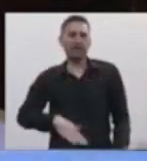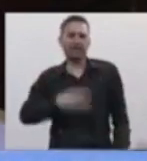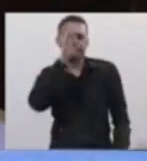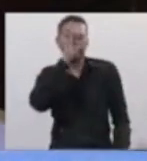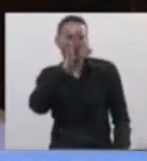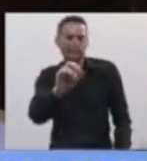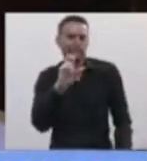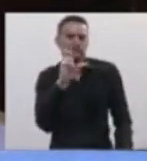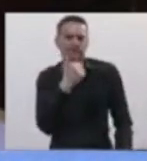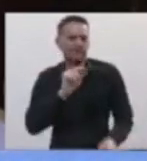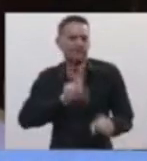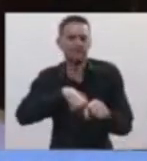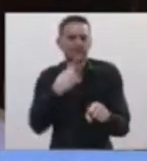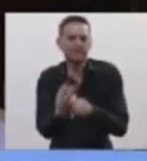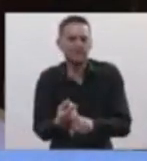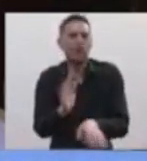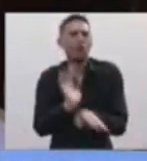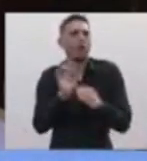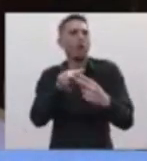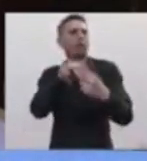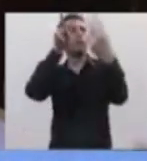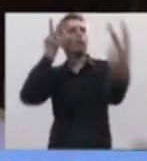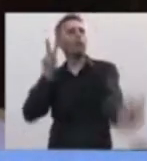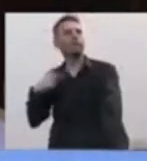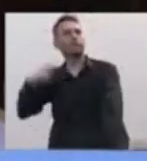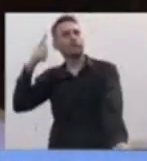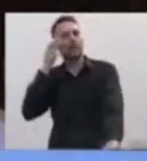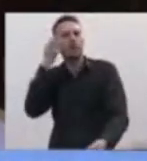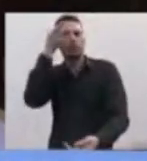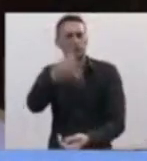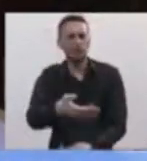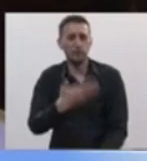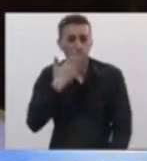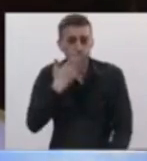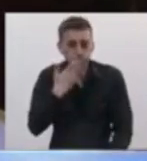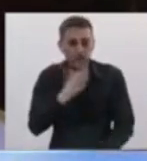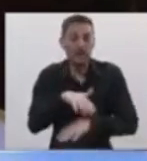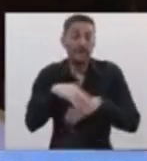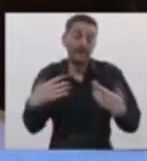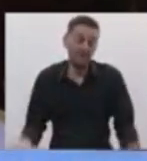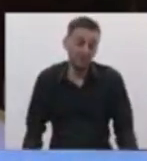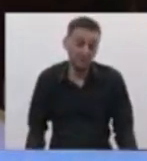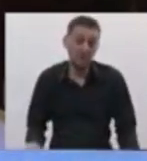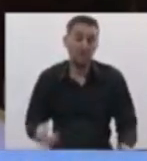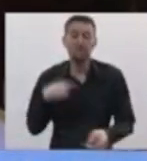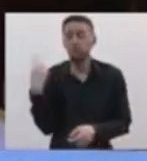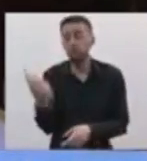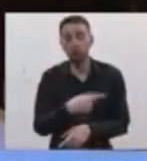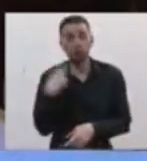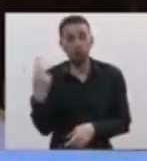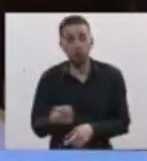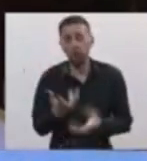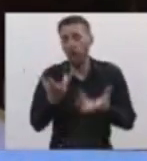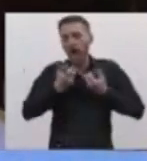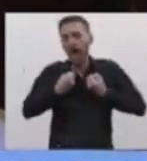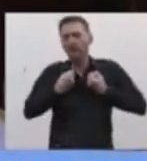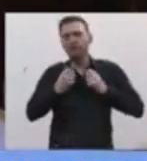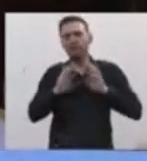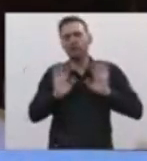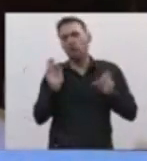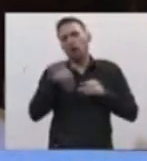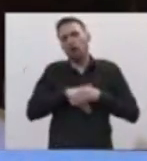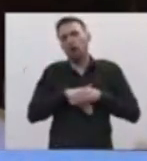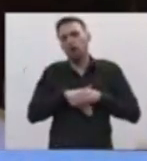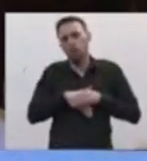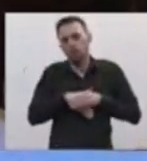ni tampoco que sean un puente otra configuración macroeconómica por lo cual nos vamos a abstener y vamos a votar